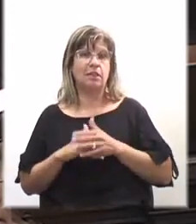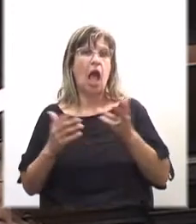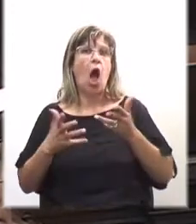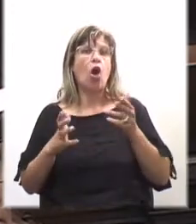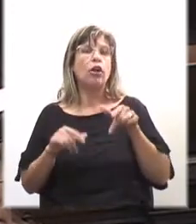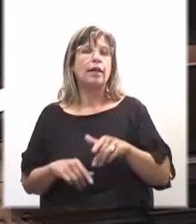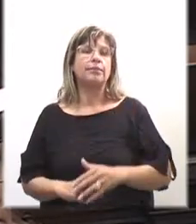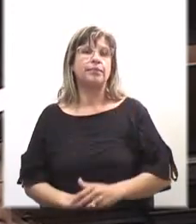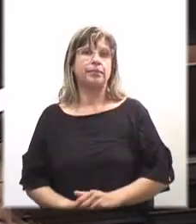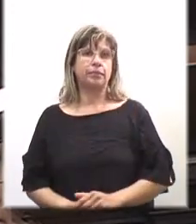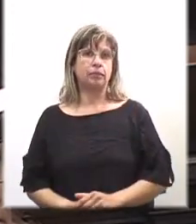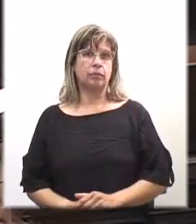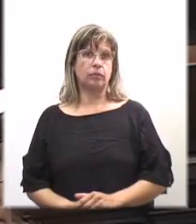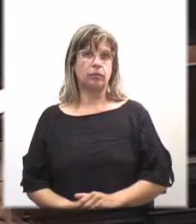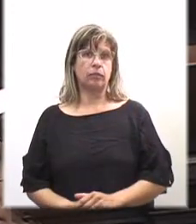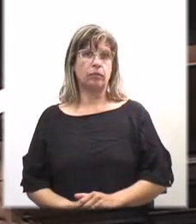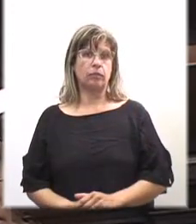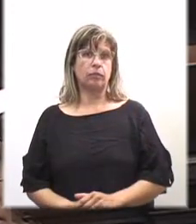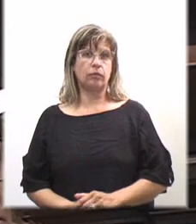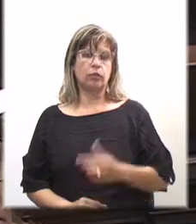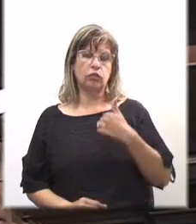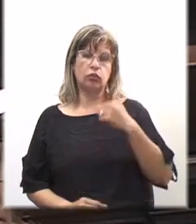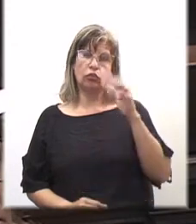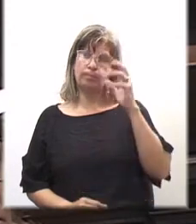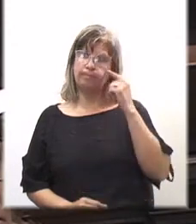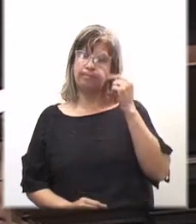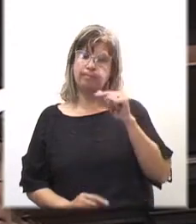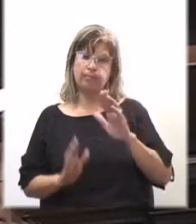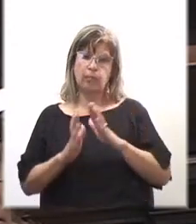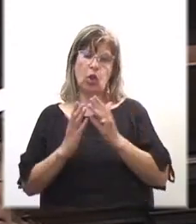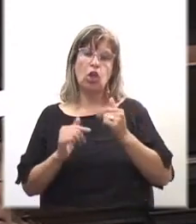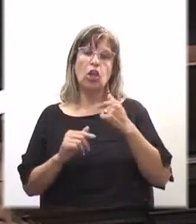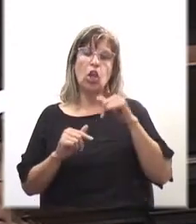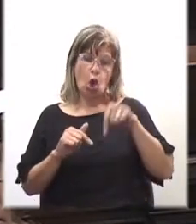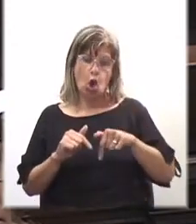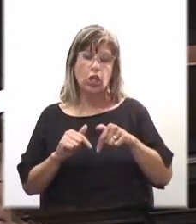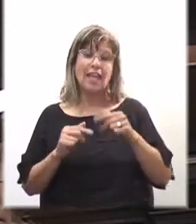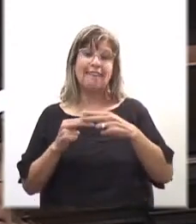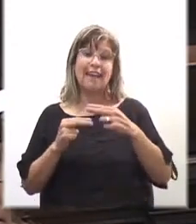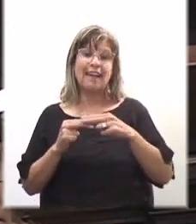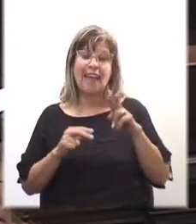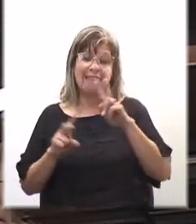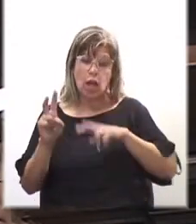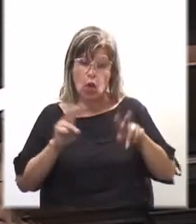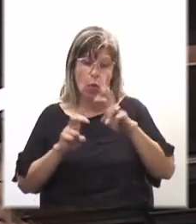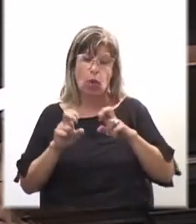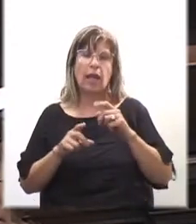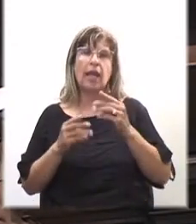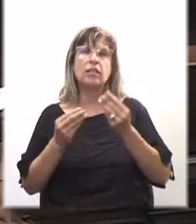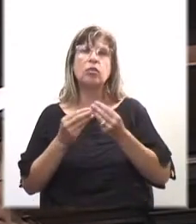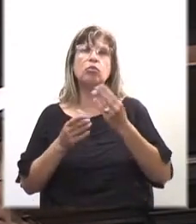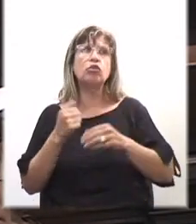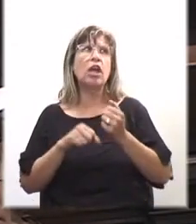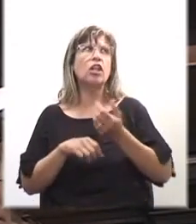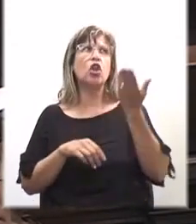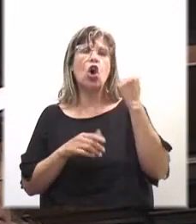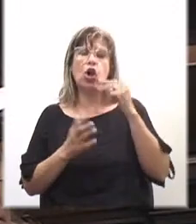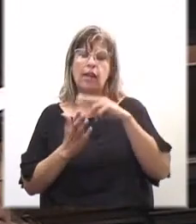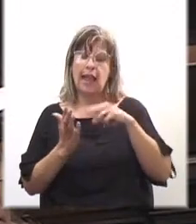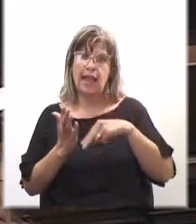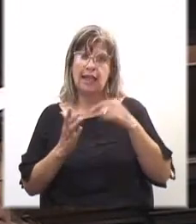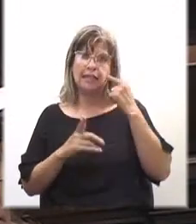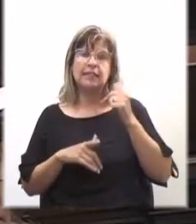Ahora, yo tengo presente un libro que hoy lo busqué en internet, que hace muchos años lo leímos, se llama